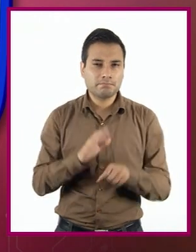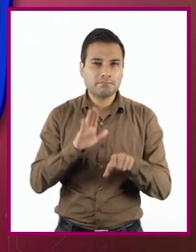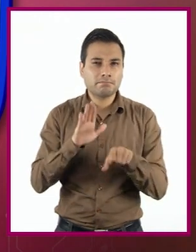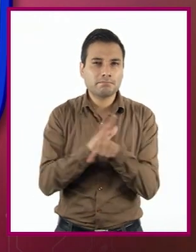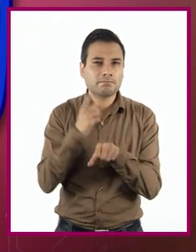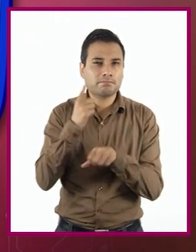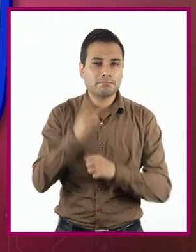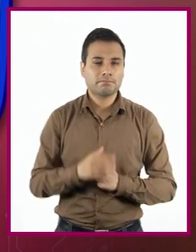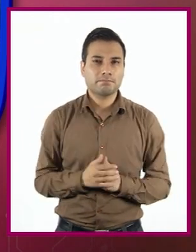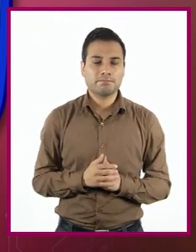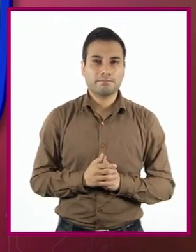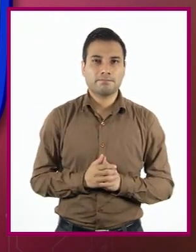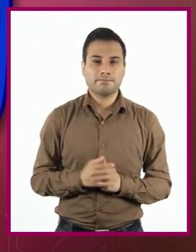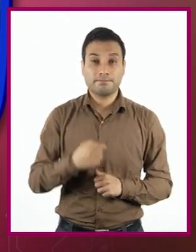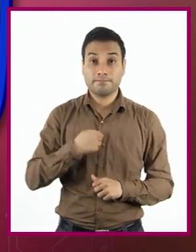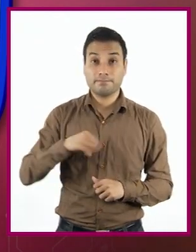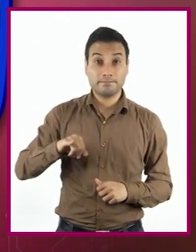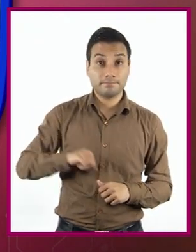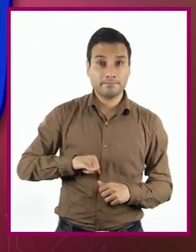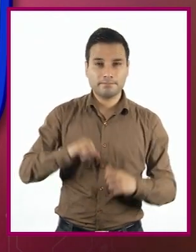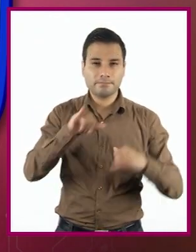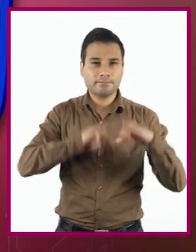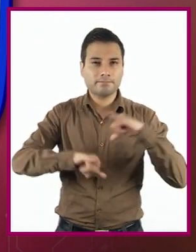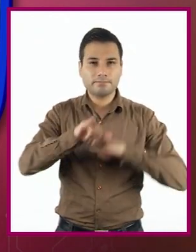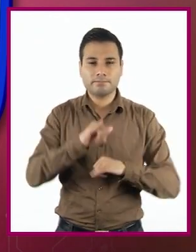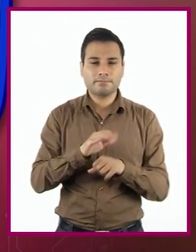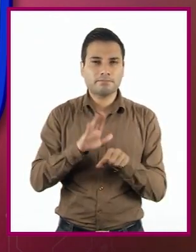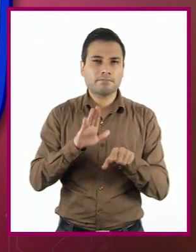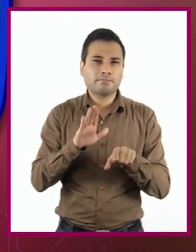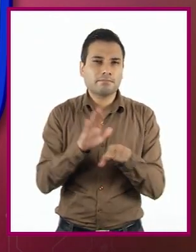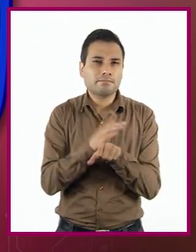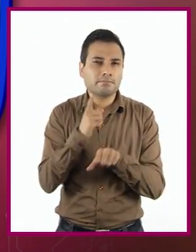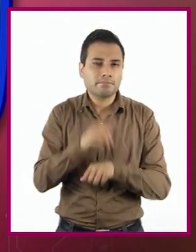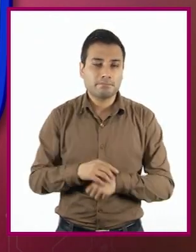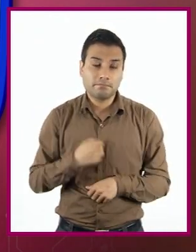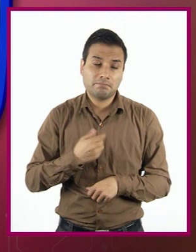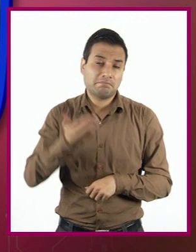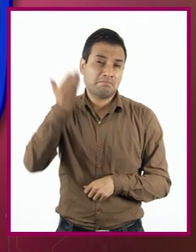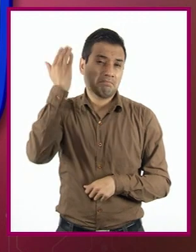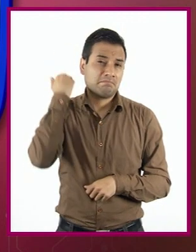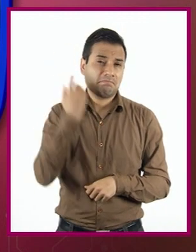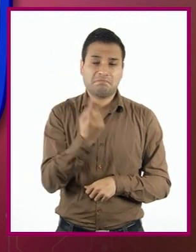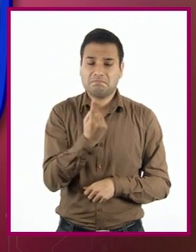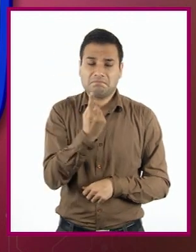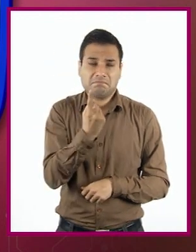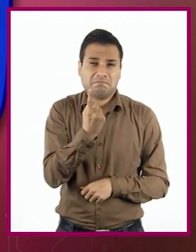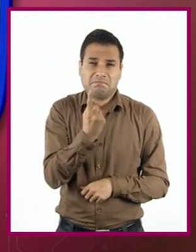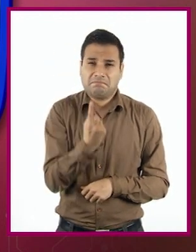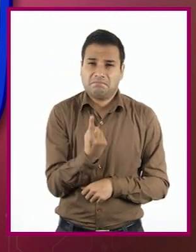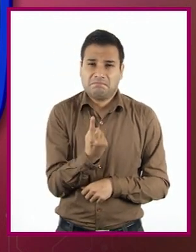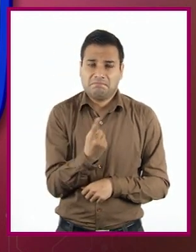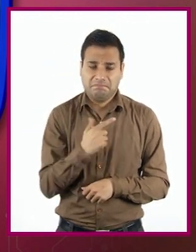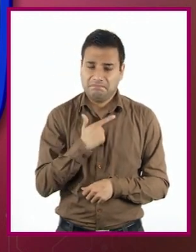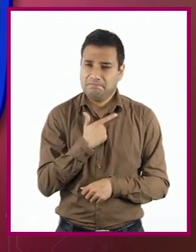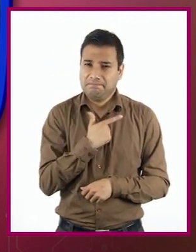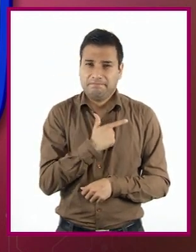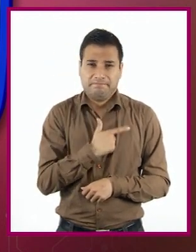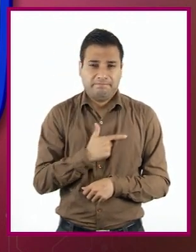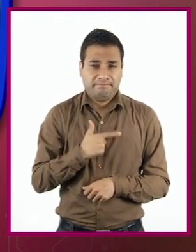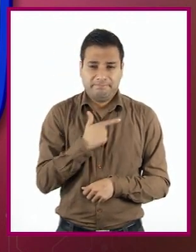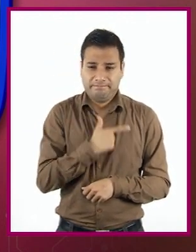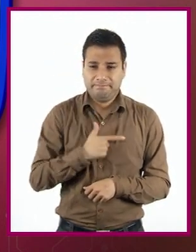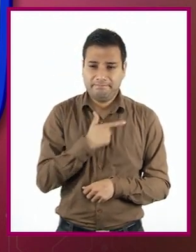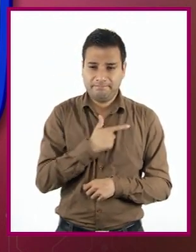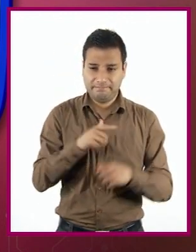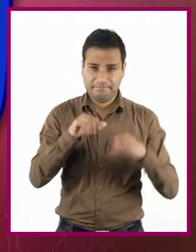Yo me interesé por la ciencia, creo que de manera temprana, desde que era chica, como que sabía que por allí iban mis